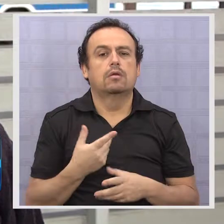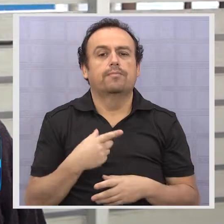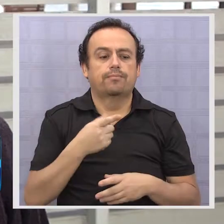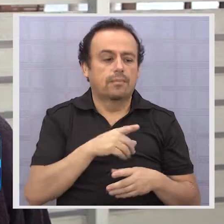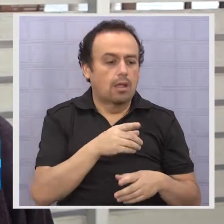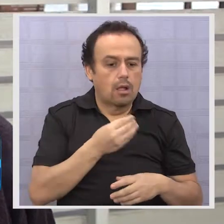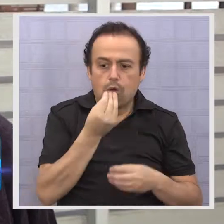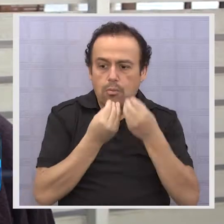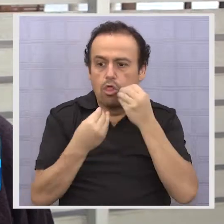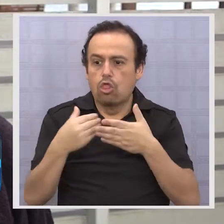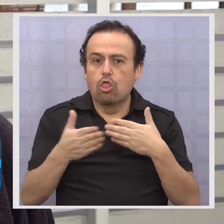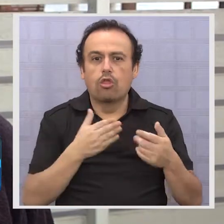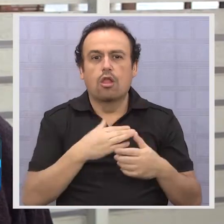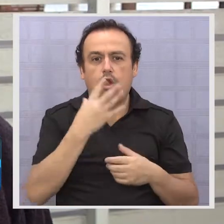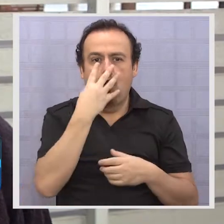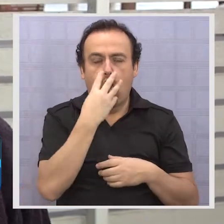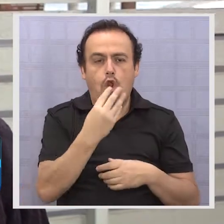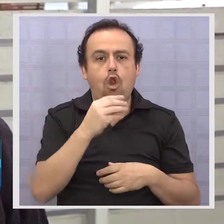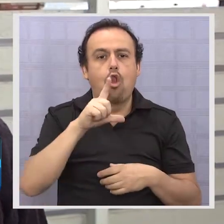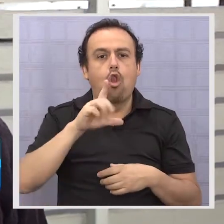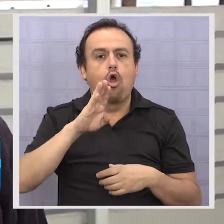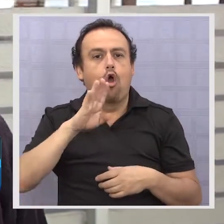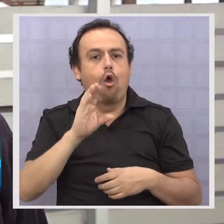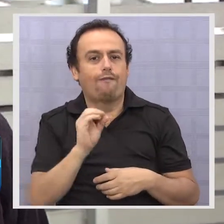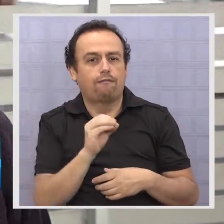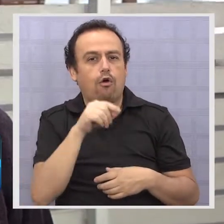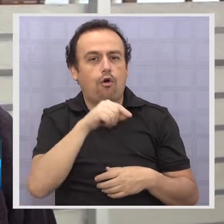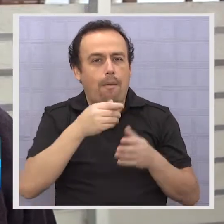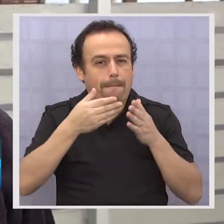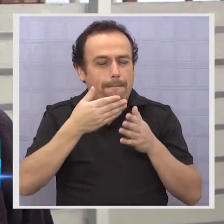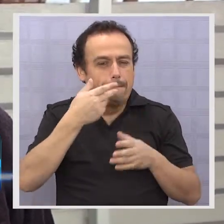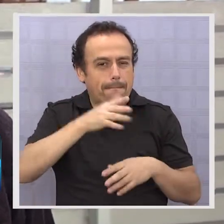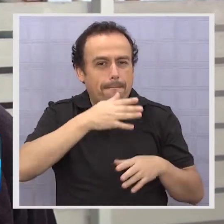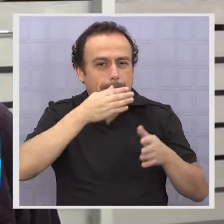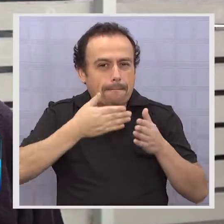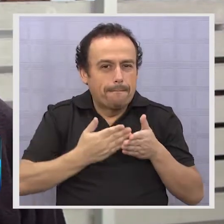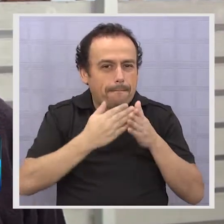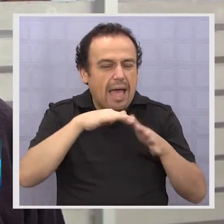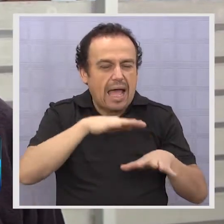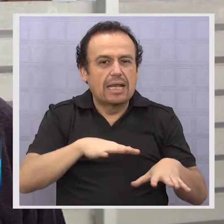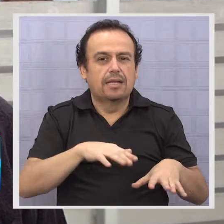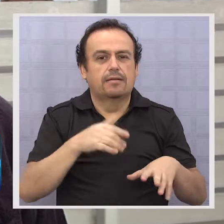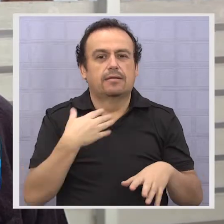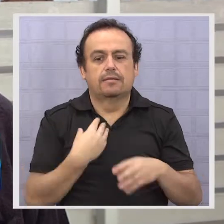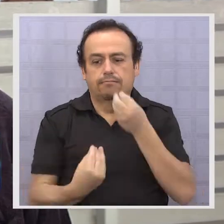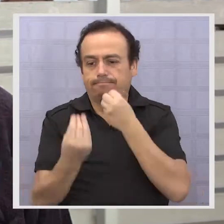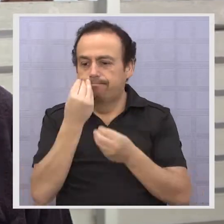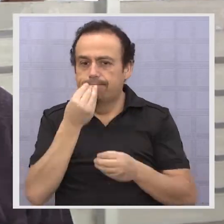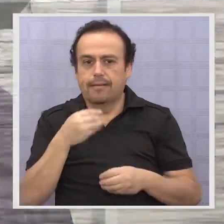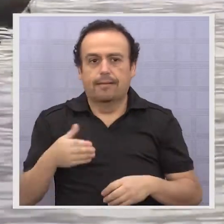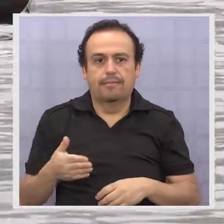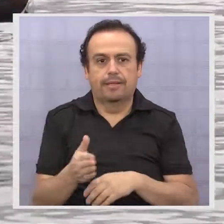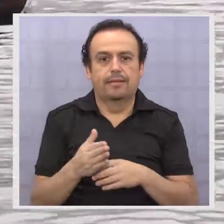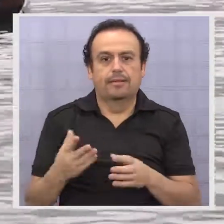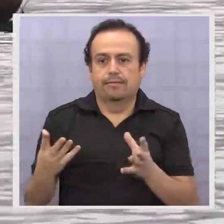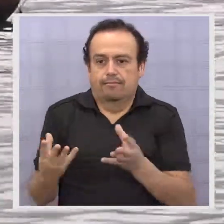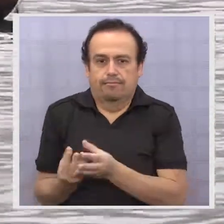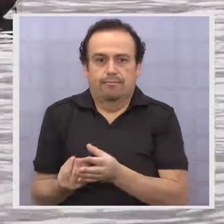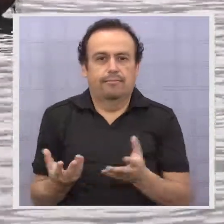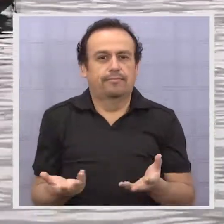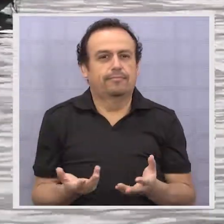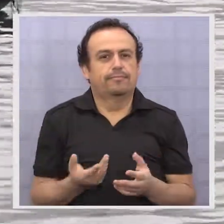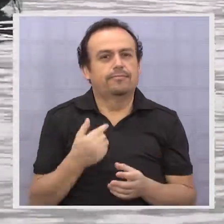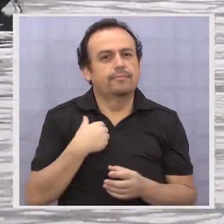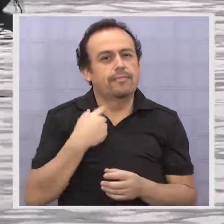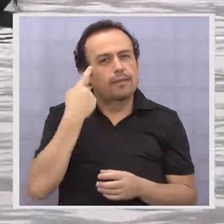debido de que este animal tiene que recurrir a alimentarse en la pesca nuestra. Y yo creo que para